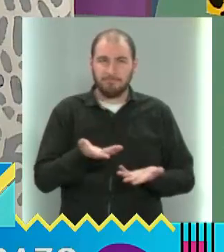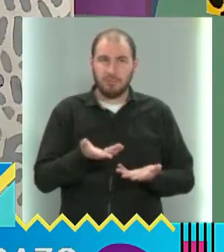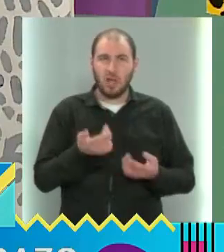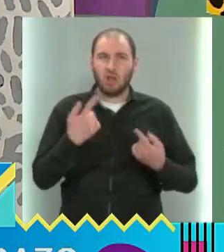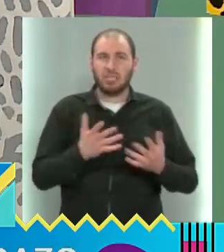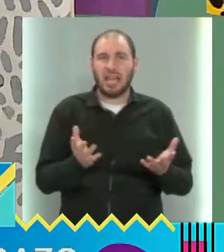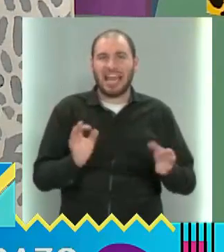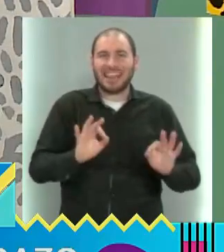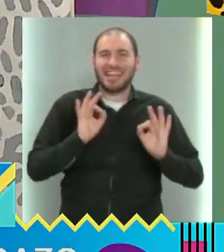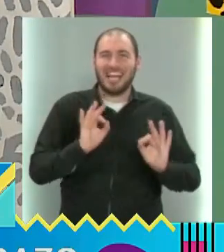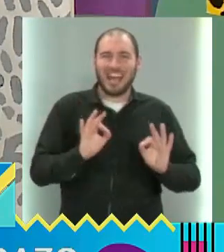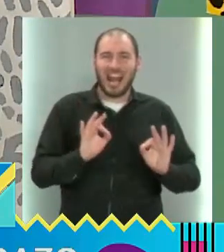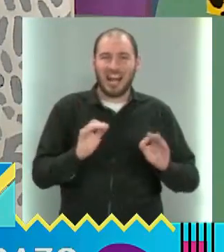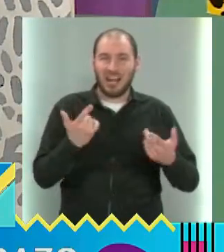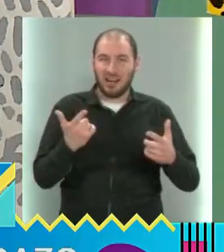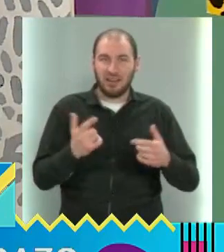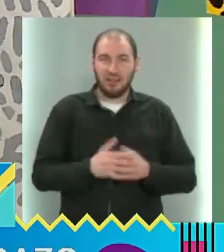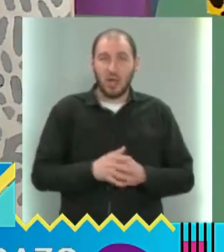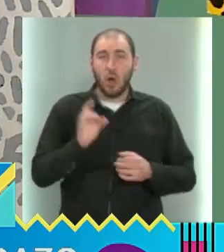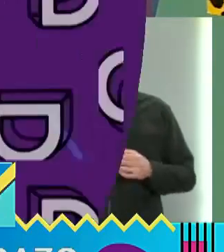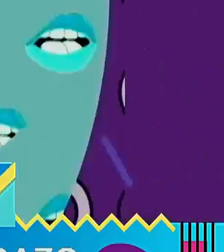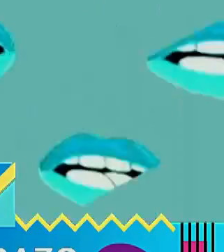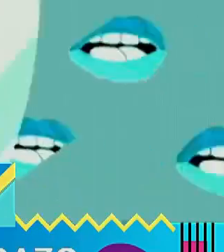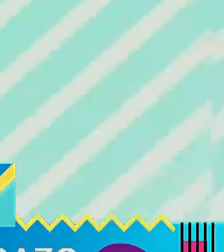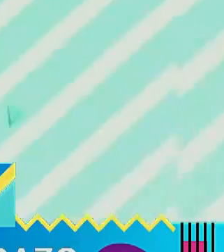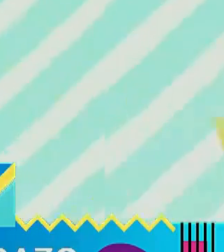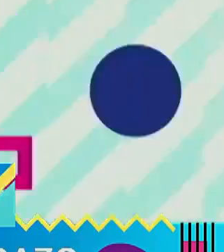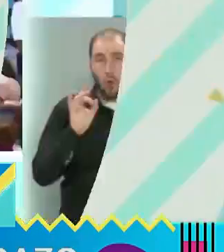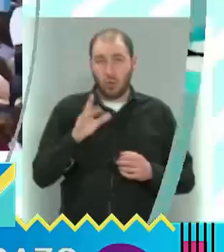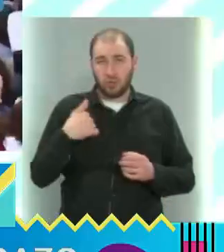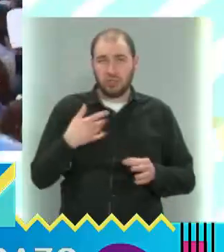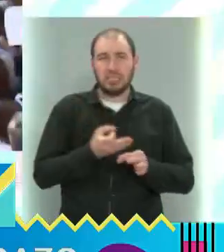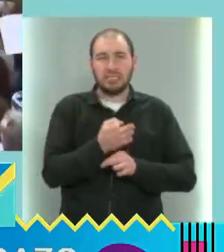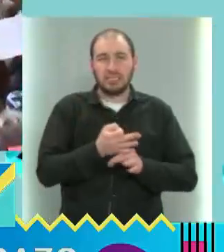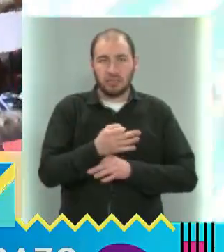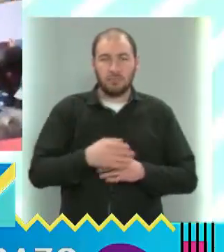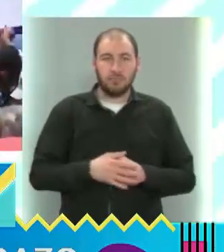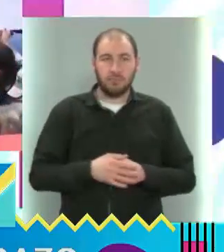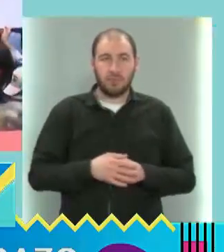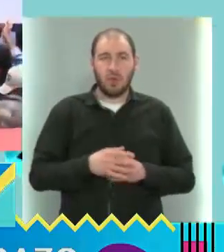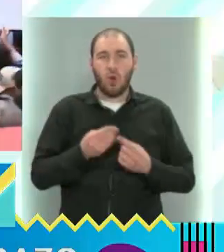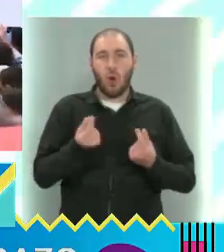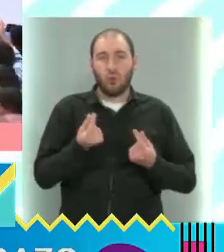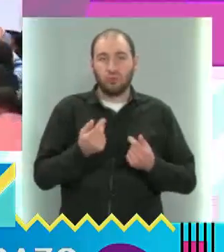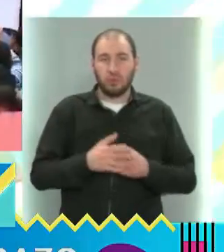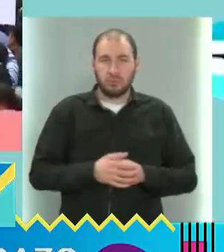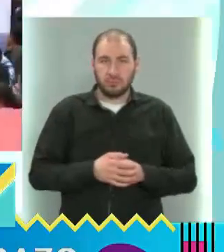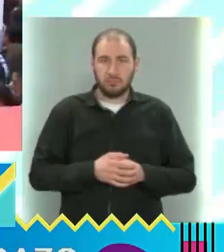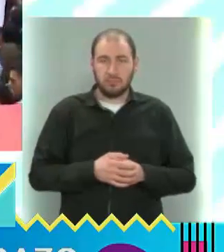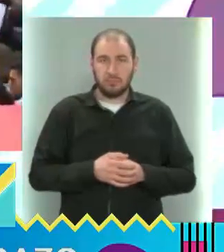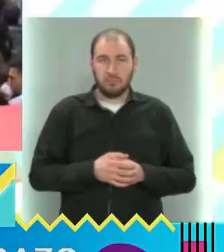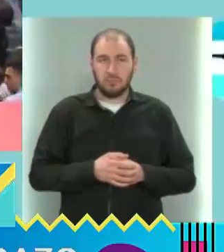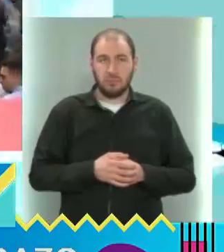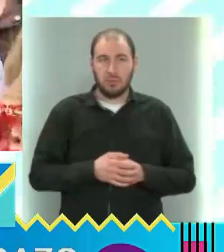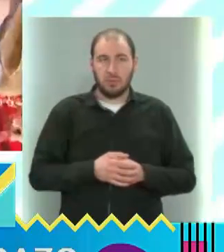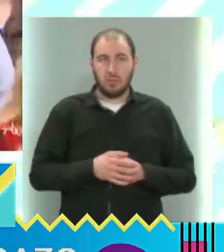de integral, ¿sí? O sea, si solamente lo que yo voy a enseñar es el uso de,